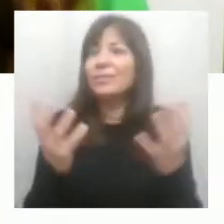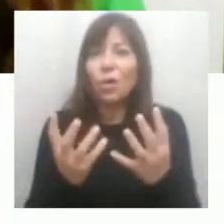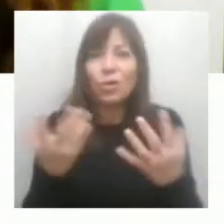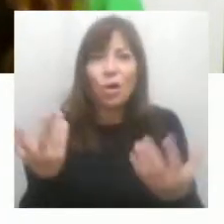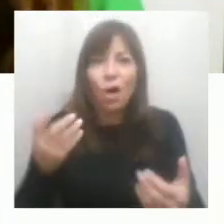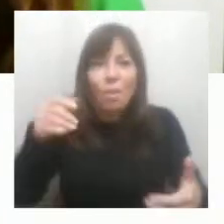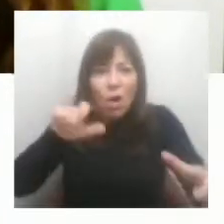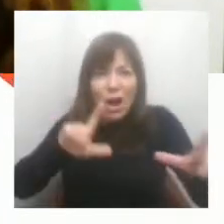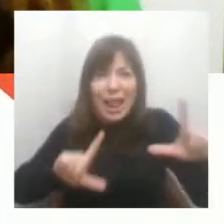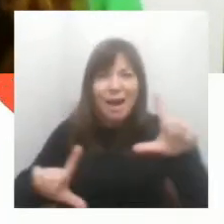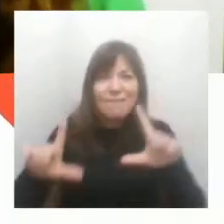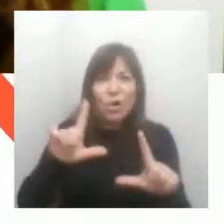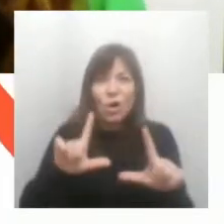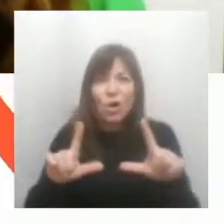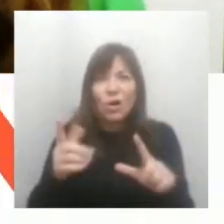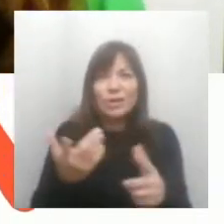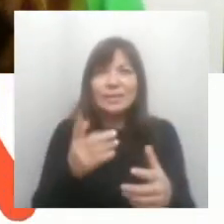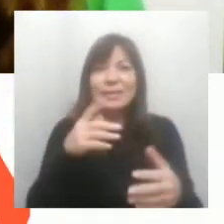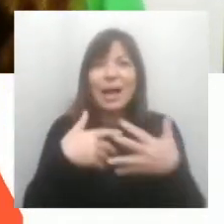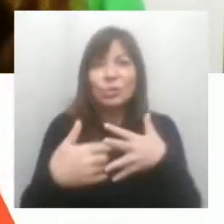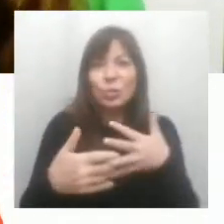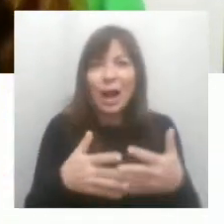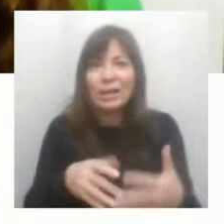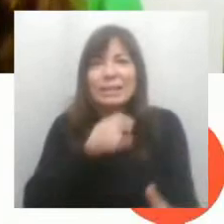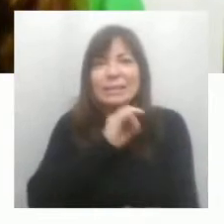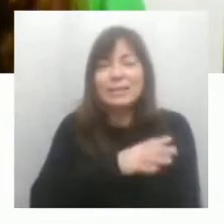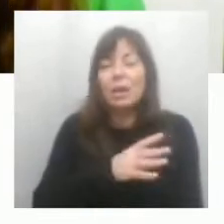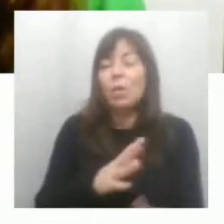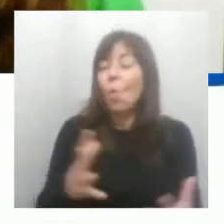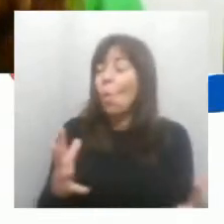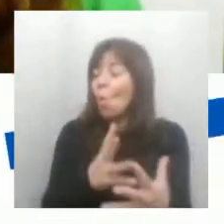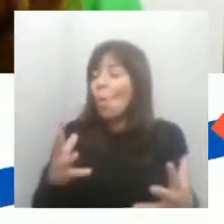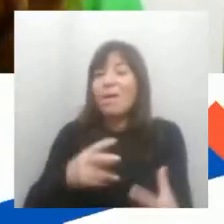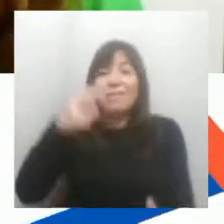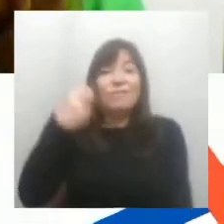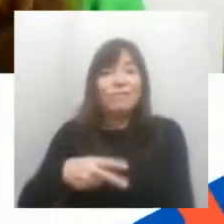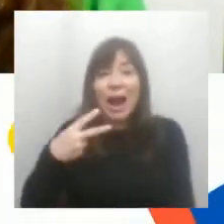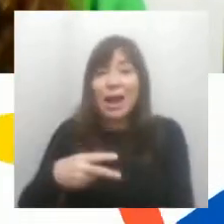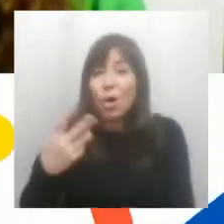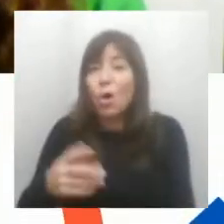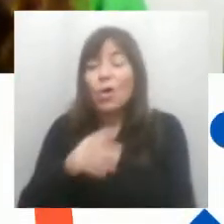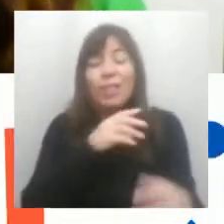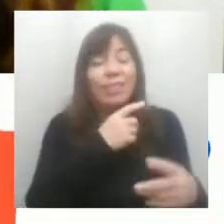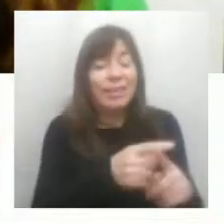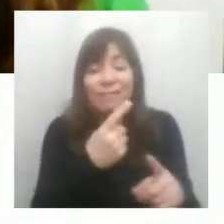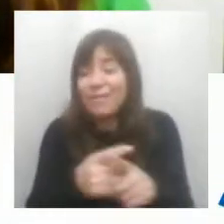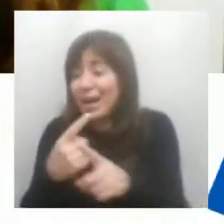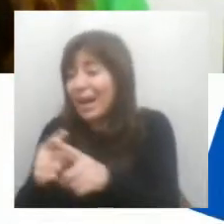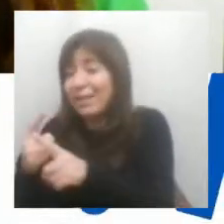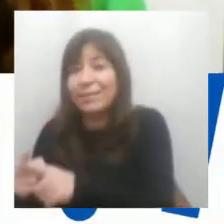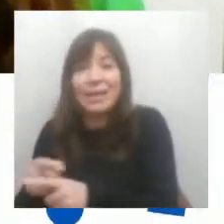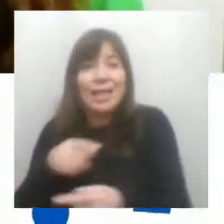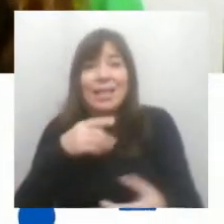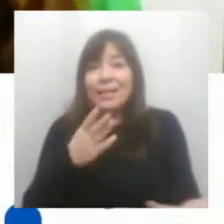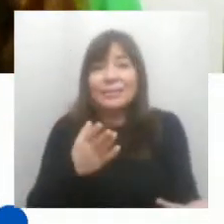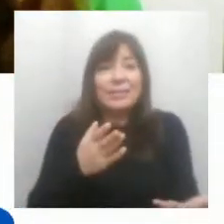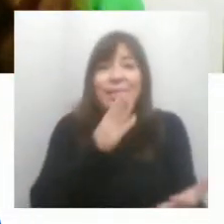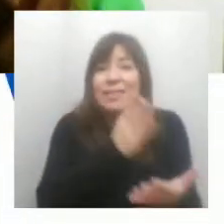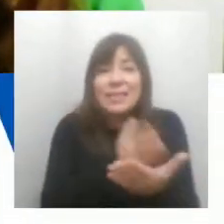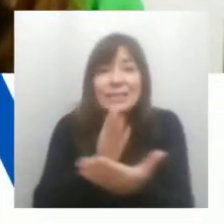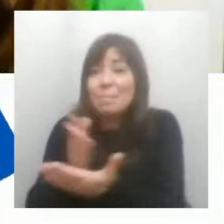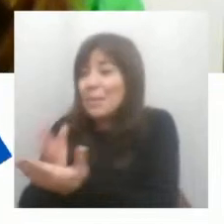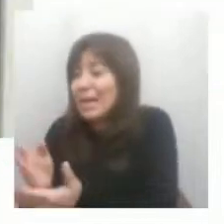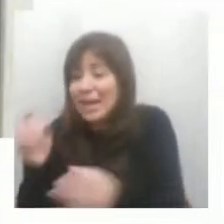laboratorio natural. ¿Qué quiere decir? En Chile tenemos una riqueza de fenómenos y de distintas disciplinas que podemos ir